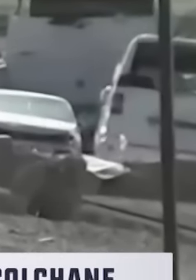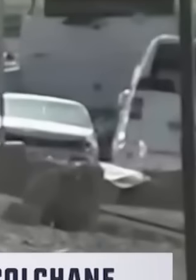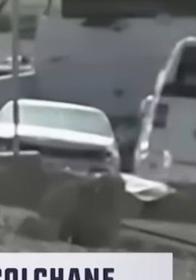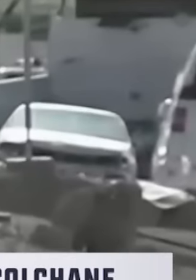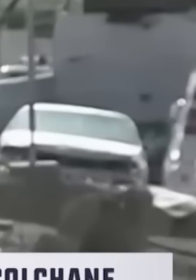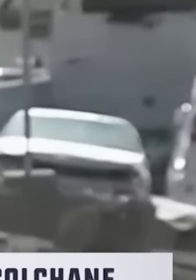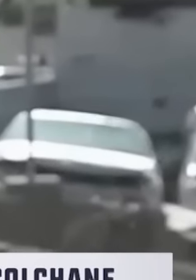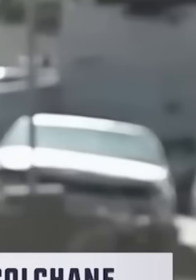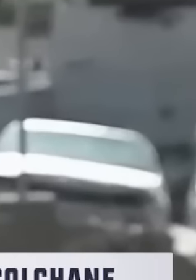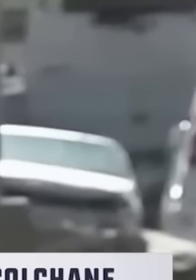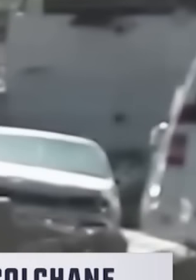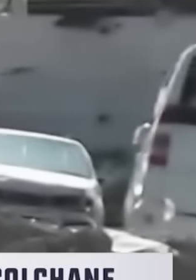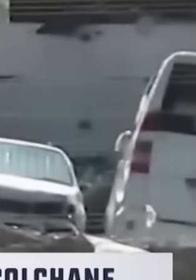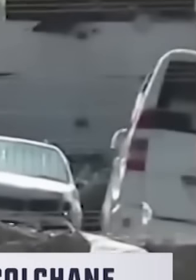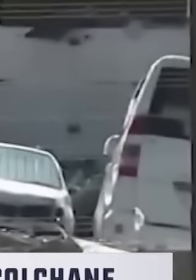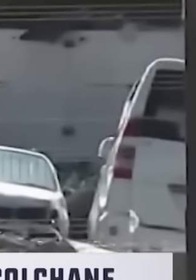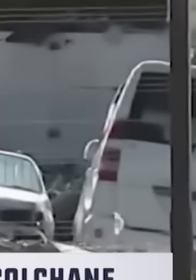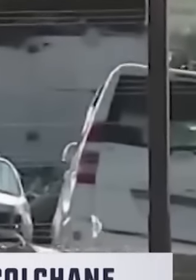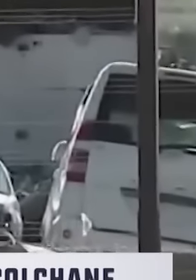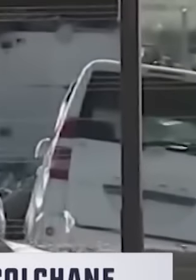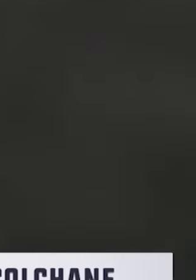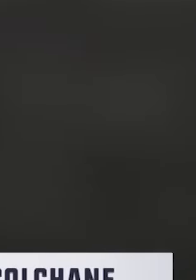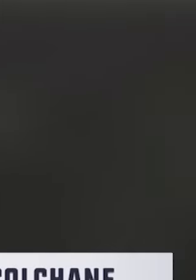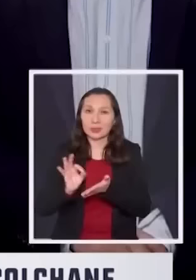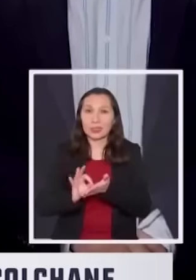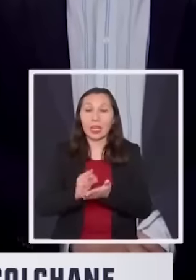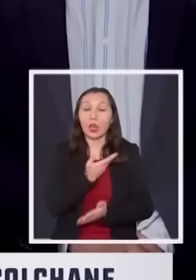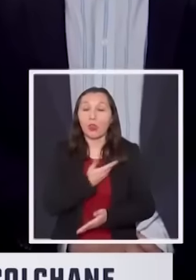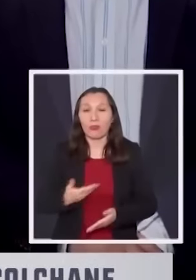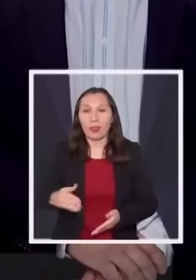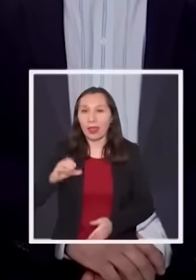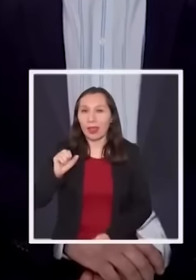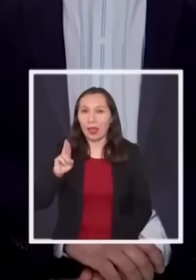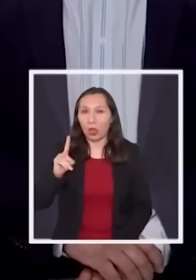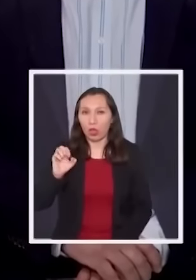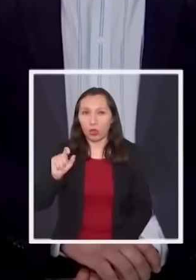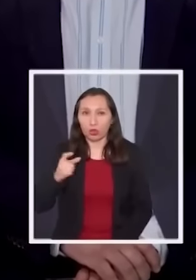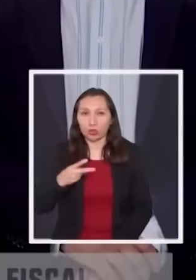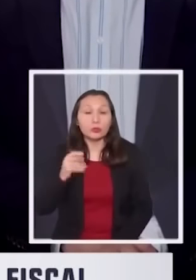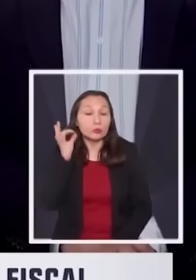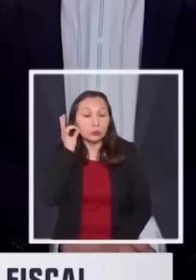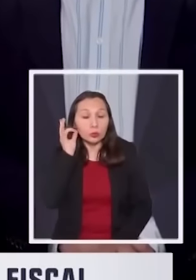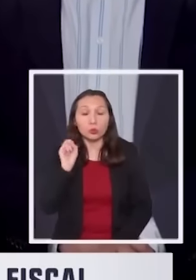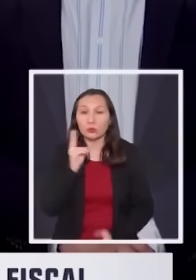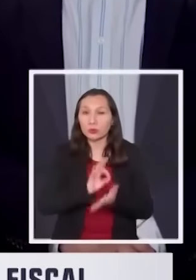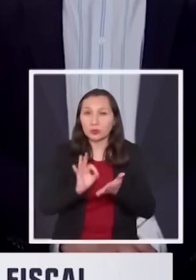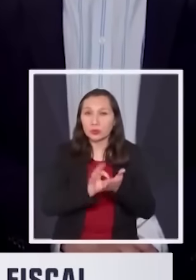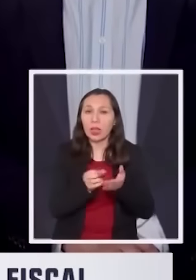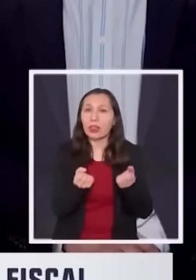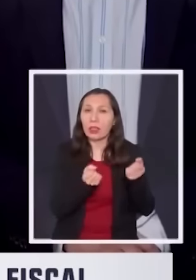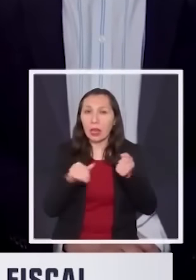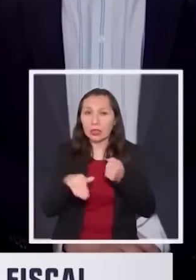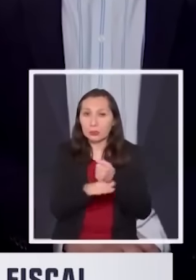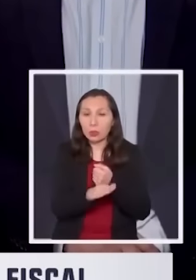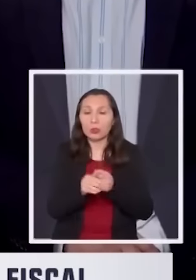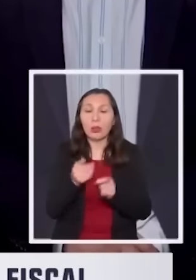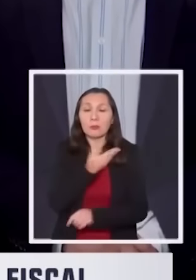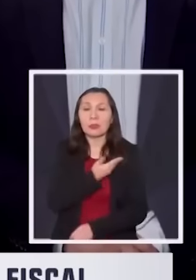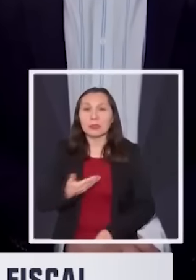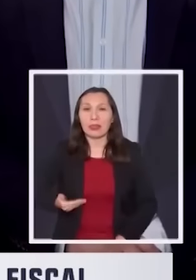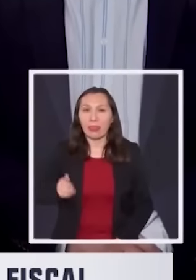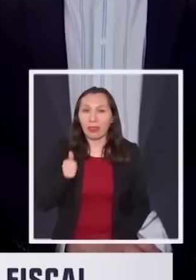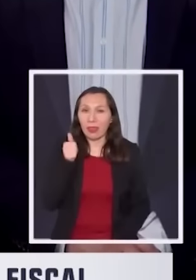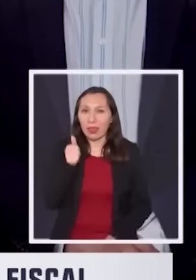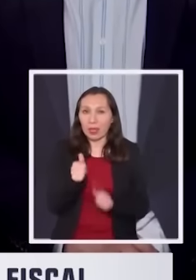irregularmente de 27.000 bajó a 17.000. Y que esos serían los datos objetivos, pero también hizo un mea culpa que el